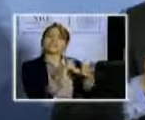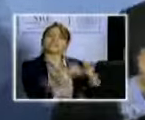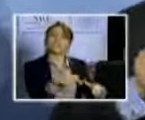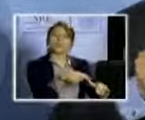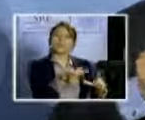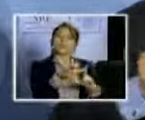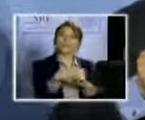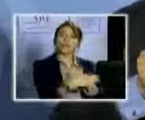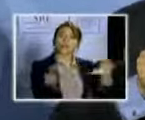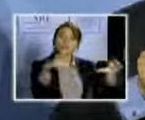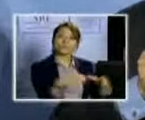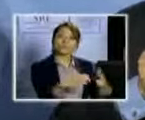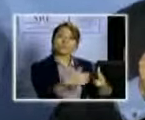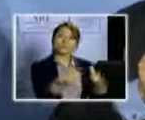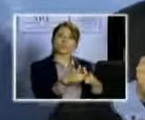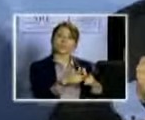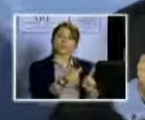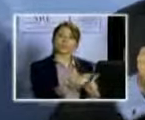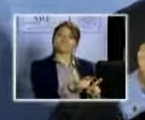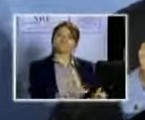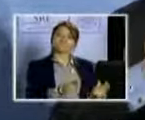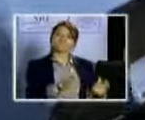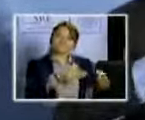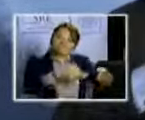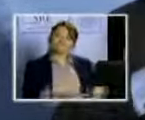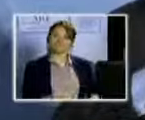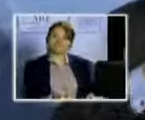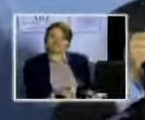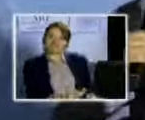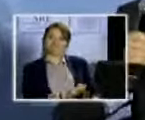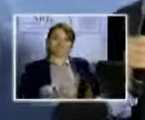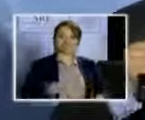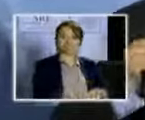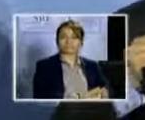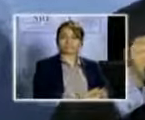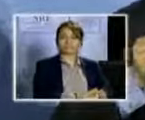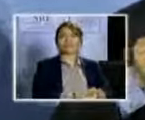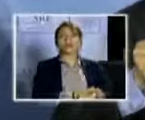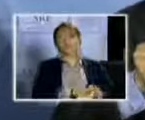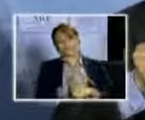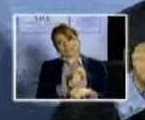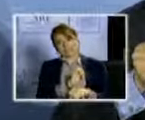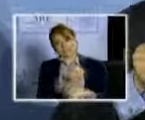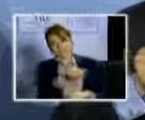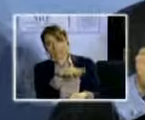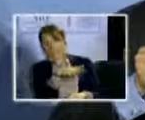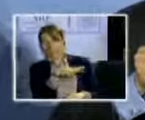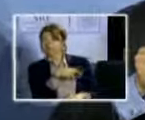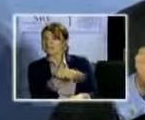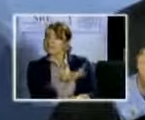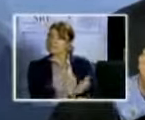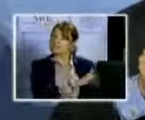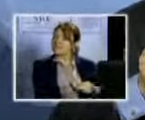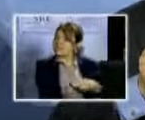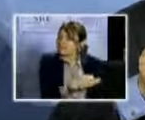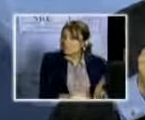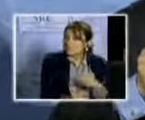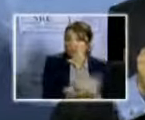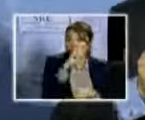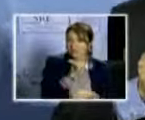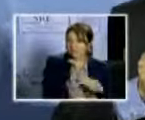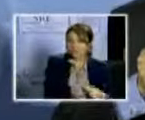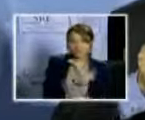del cual se ha dicho en más de una ocasión que no ha podido estar a la altura de la gran responsabilidad que le confiere la